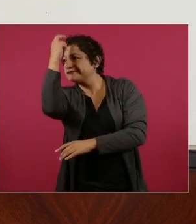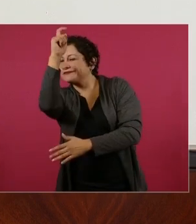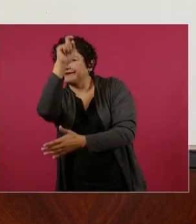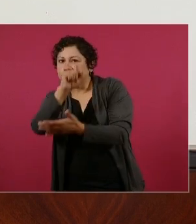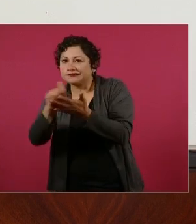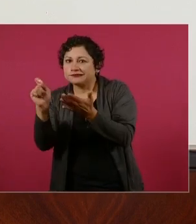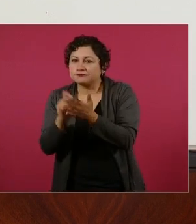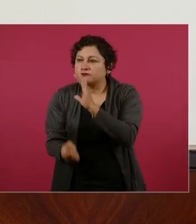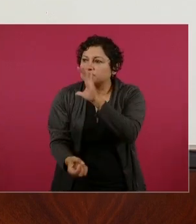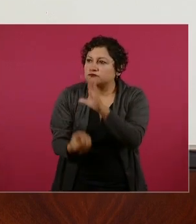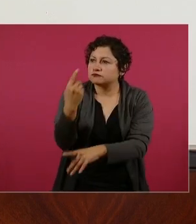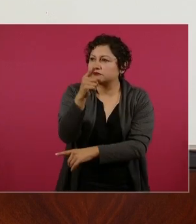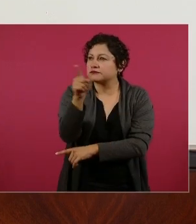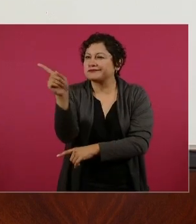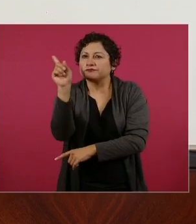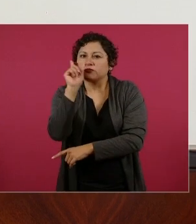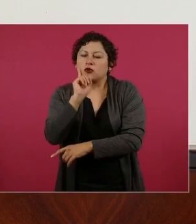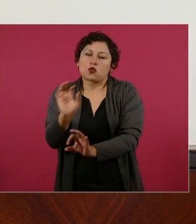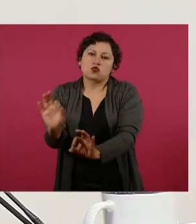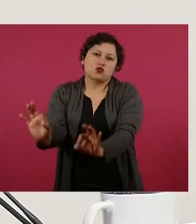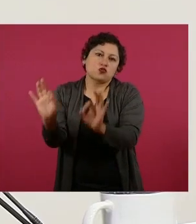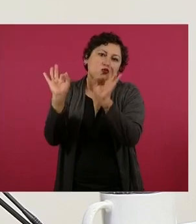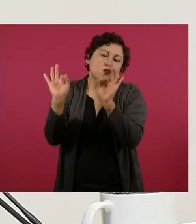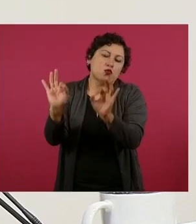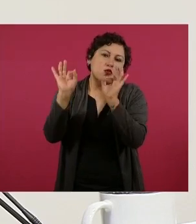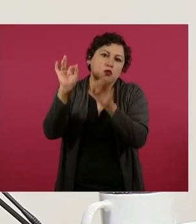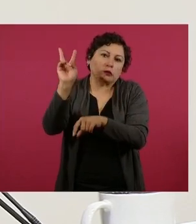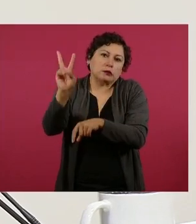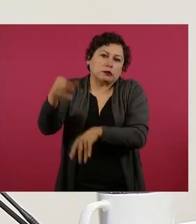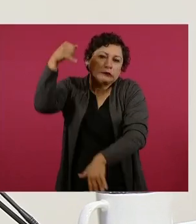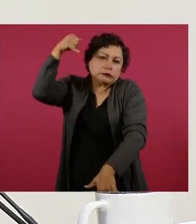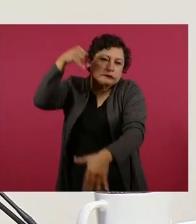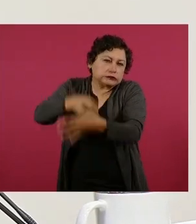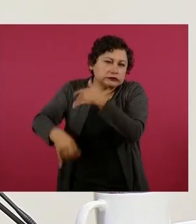mujeres buenísimas para el análisis